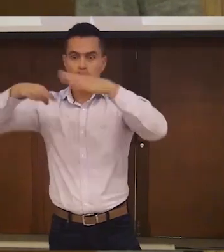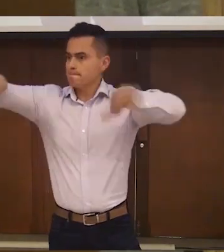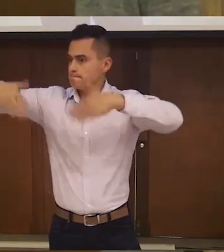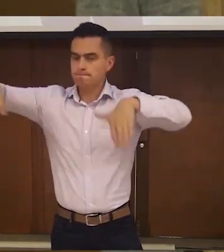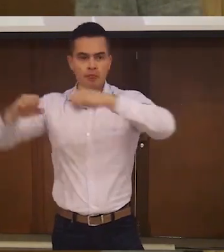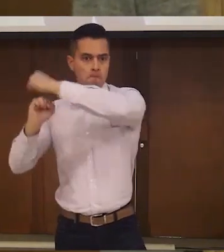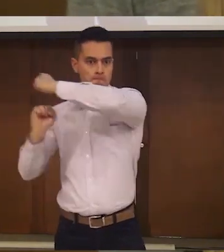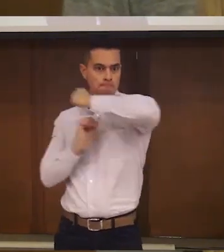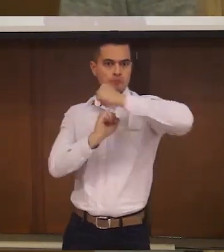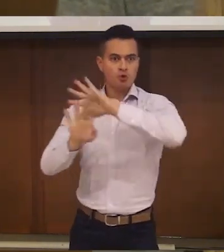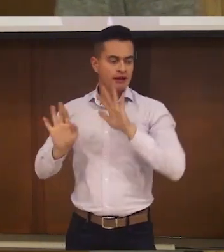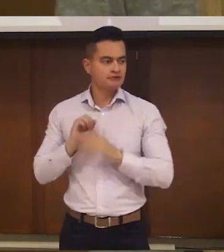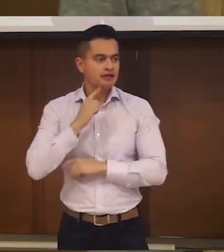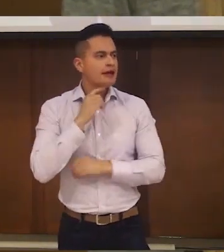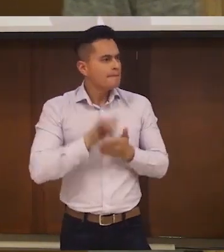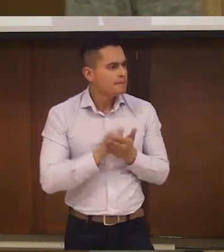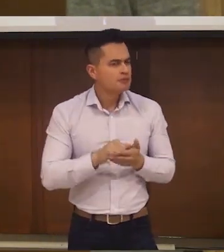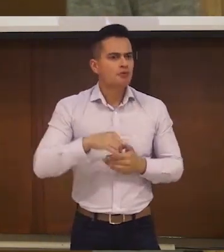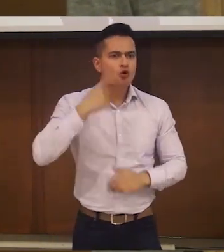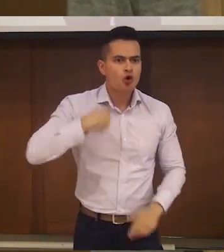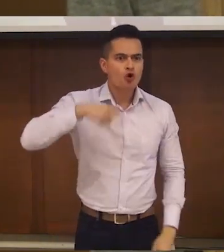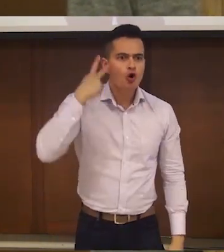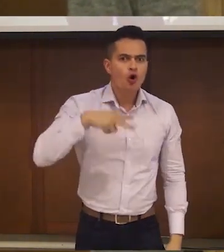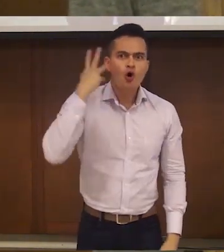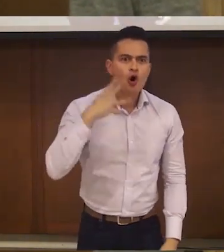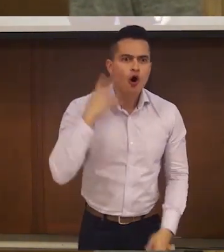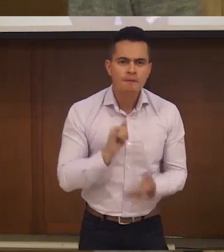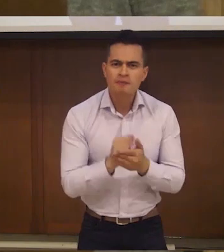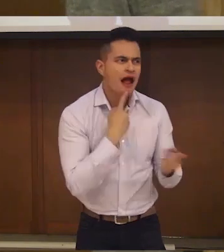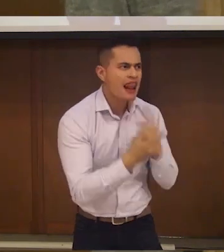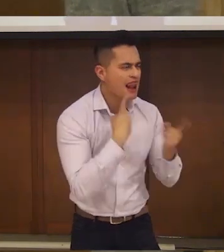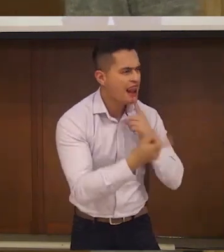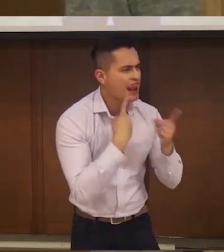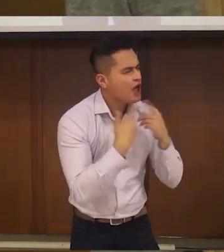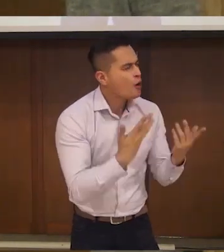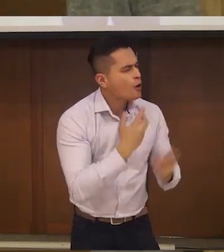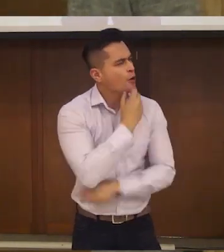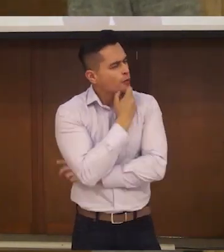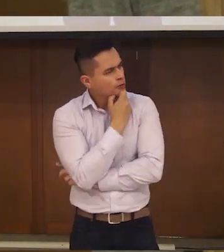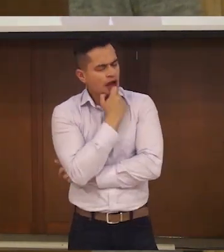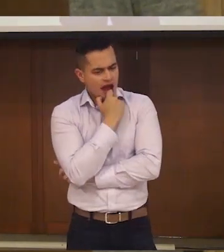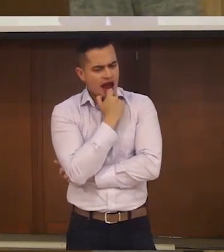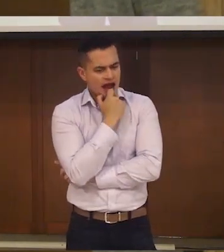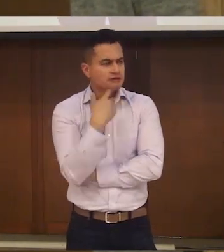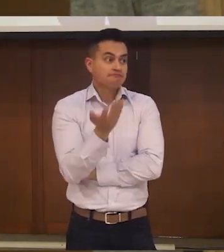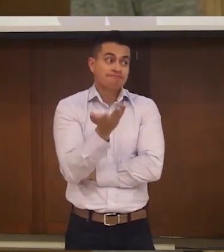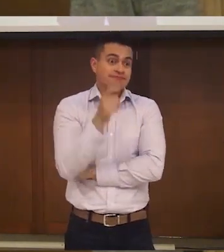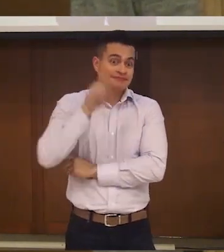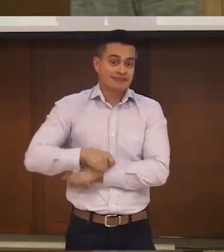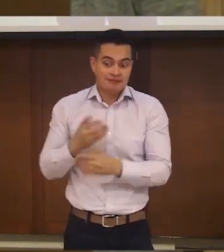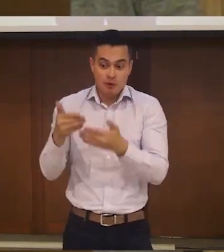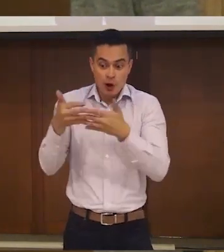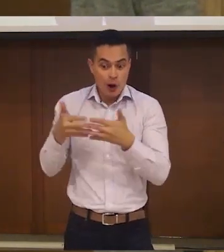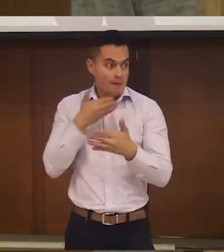sé cuántos días estuvimos hasta que se resolvió este tema, que se resolvió a través de cambiar partes del texto